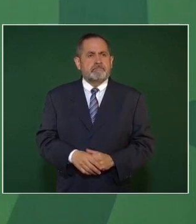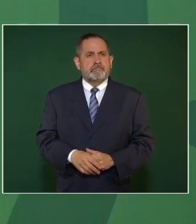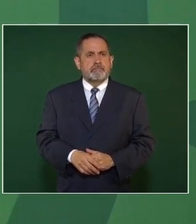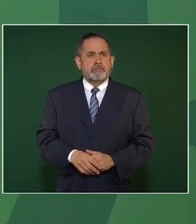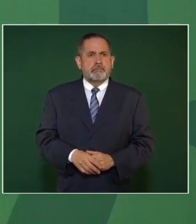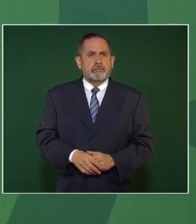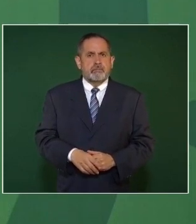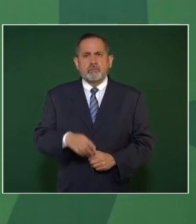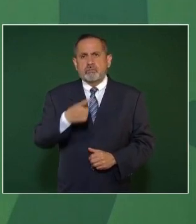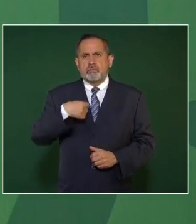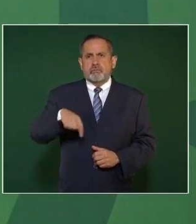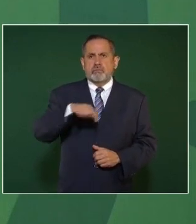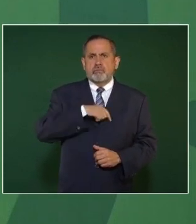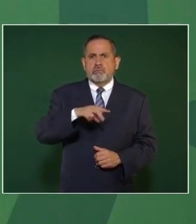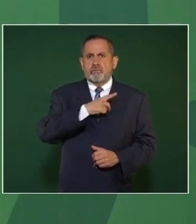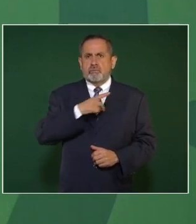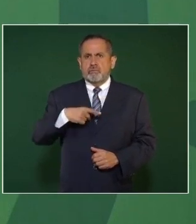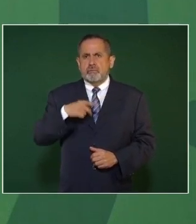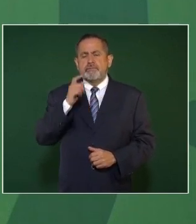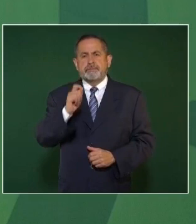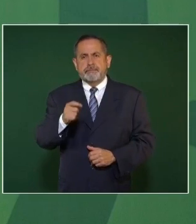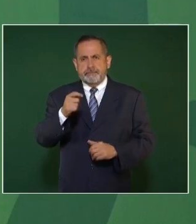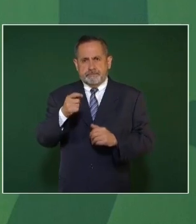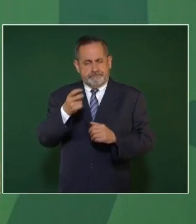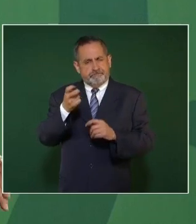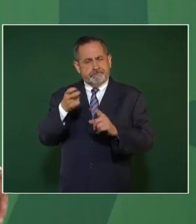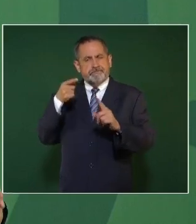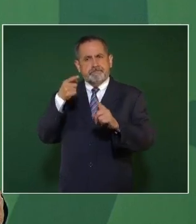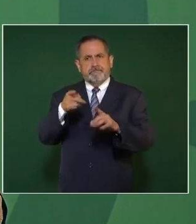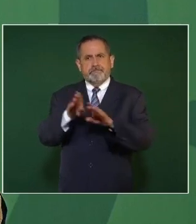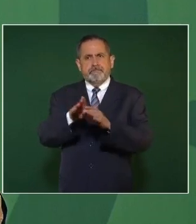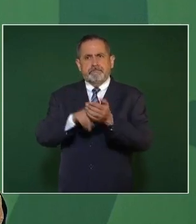utilizar estos asuntos